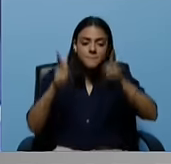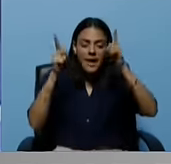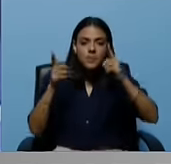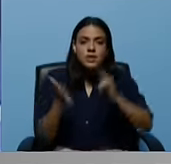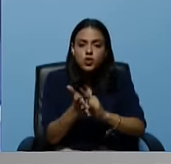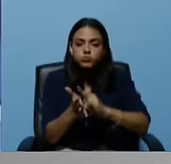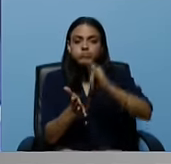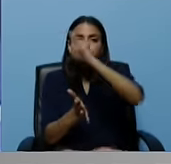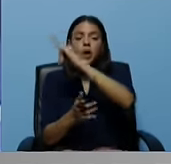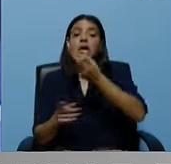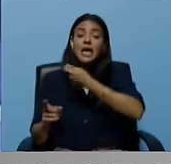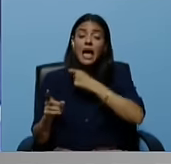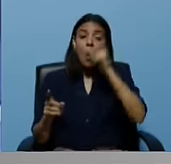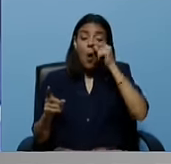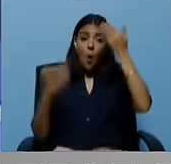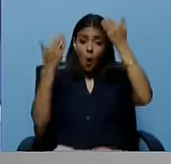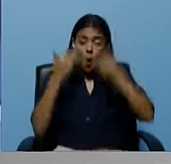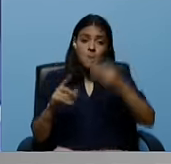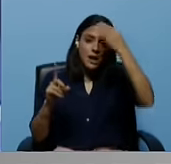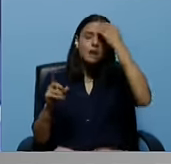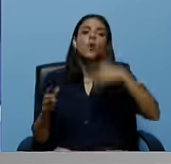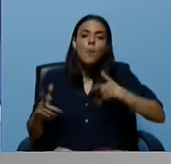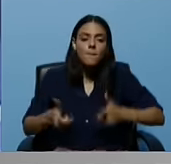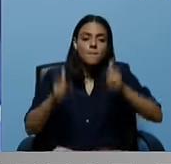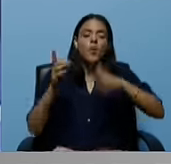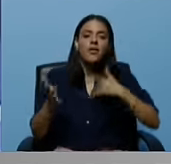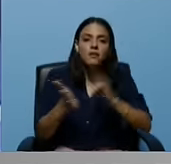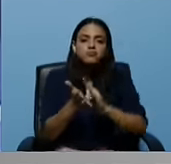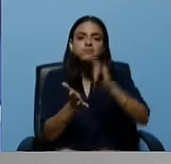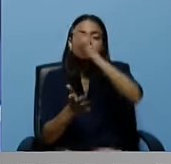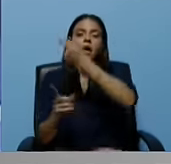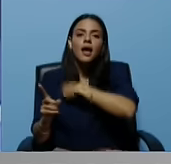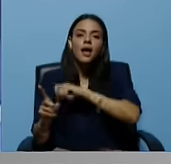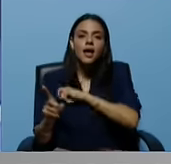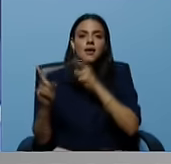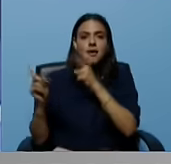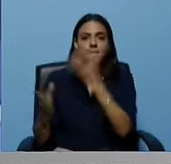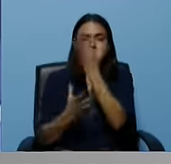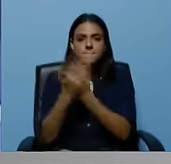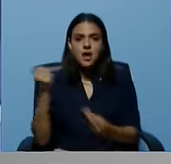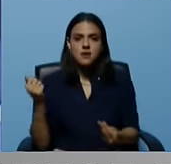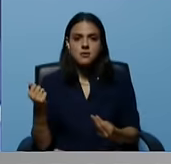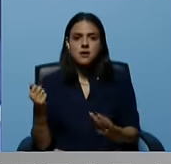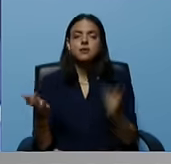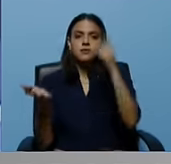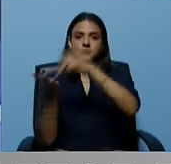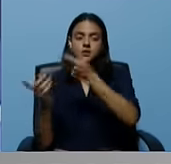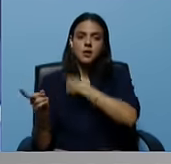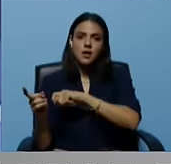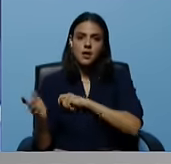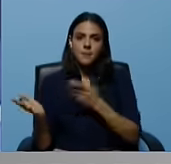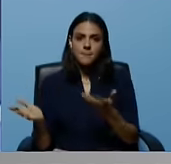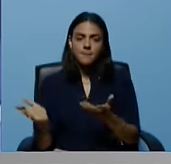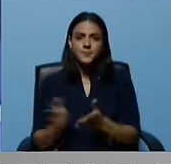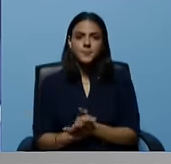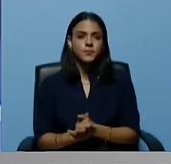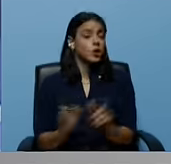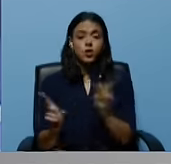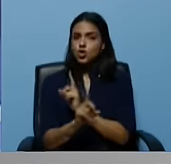que el señor González Urrutia huyera de Venezuela, abandonara Venezuela.